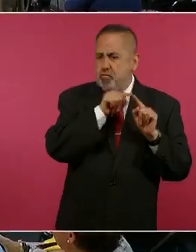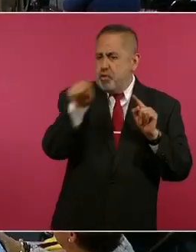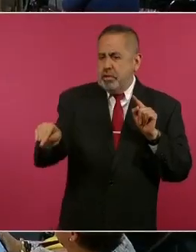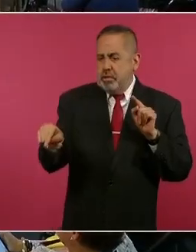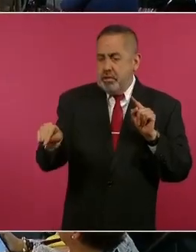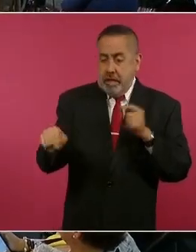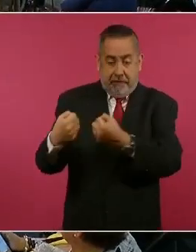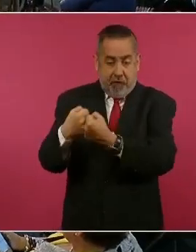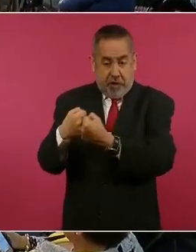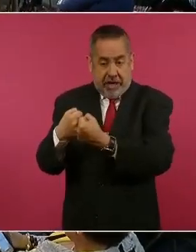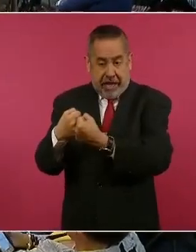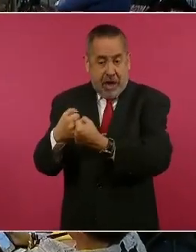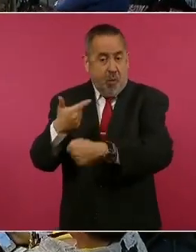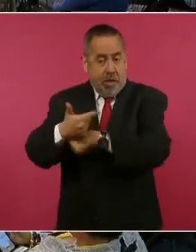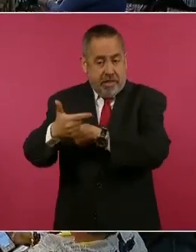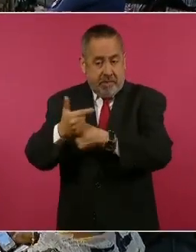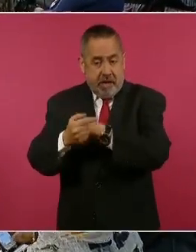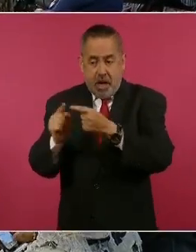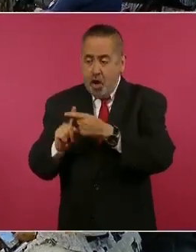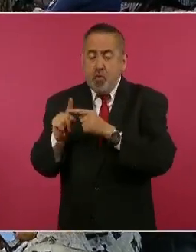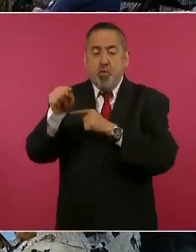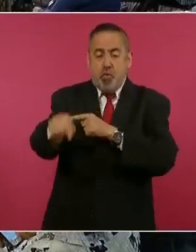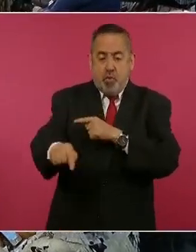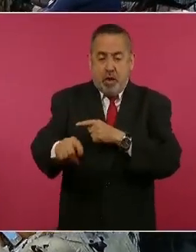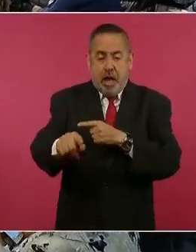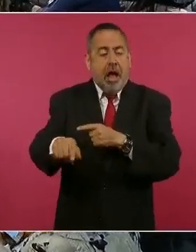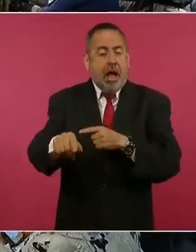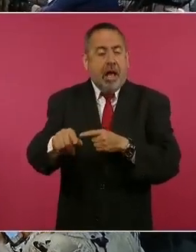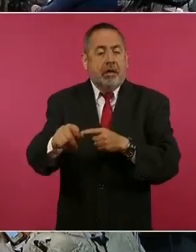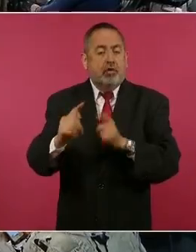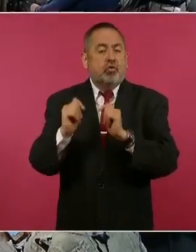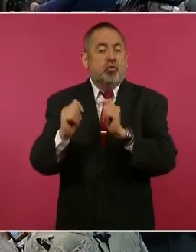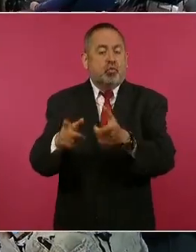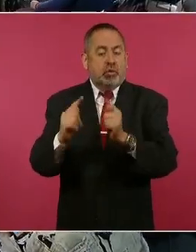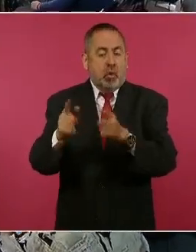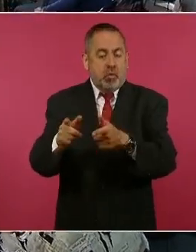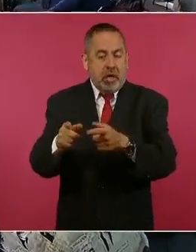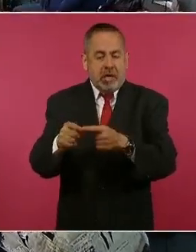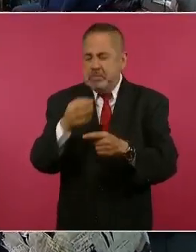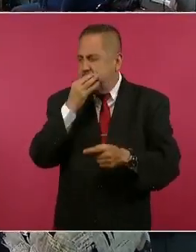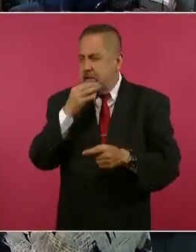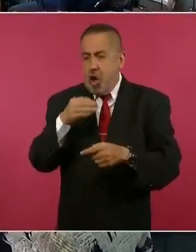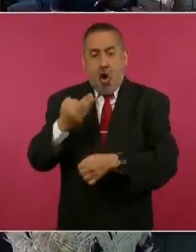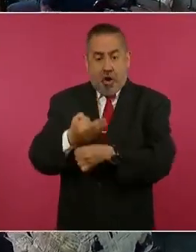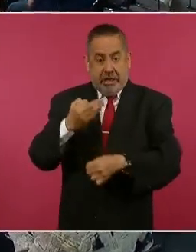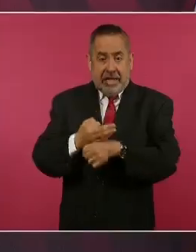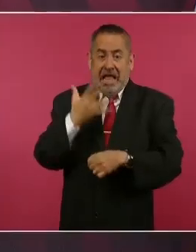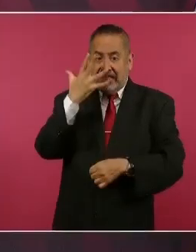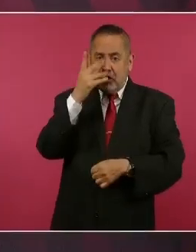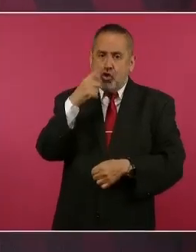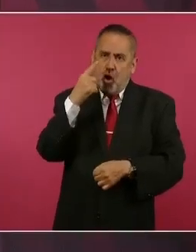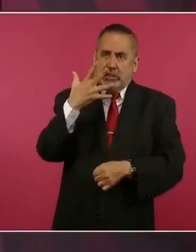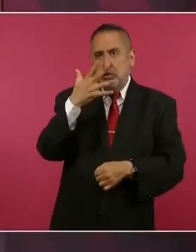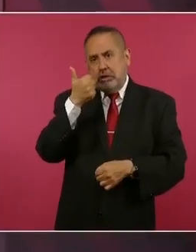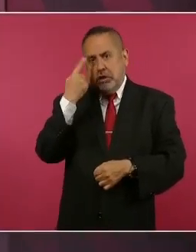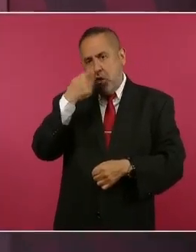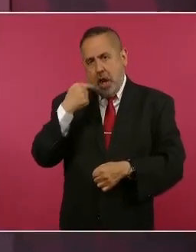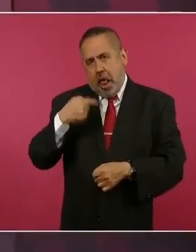de la frontera de Guatemala a Tuxtla. Hoy son